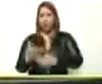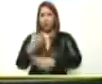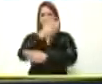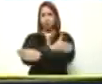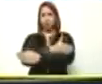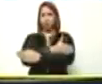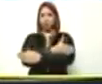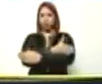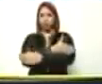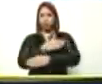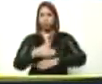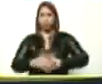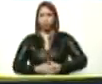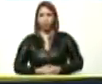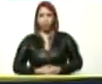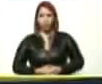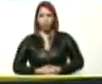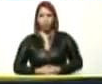fenecida,